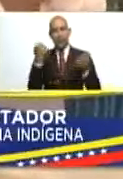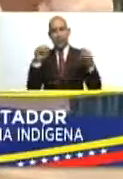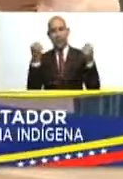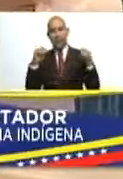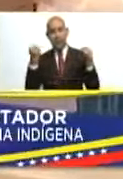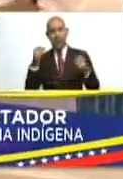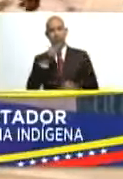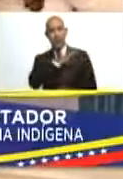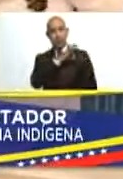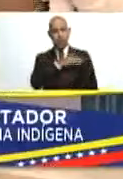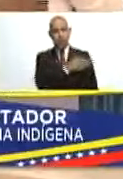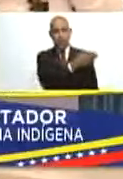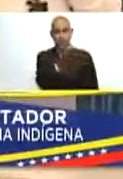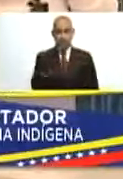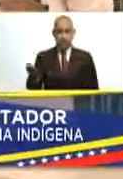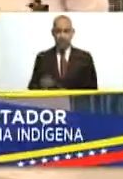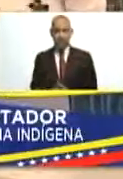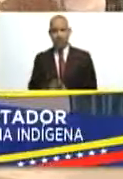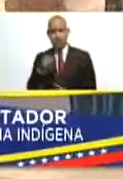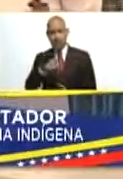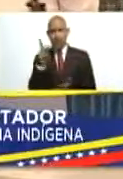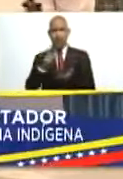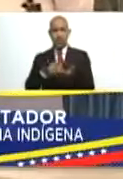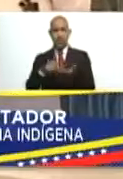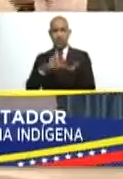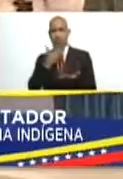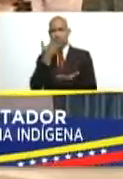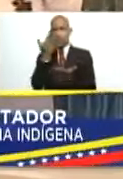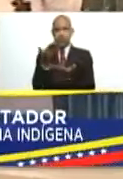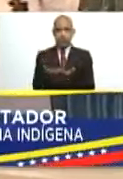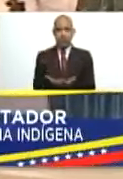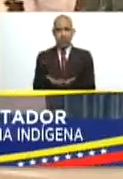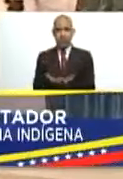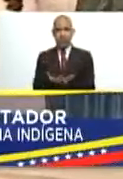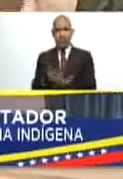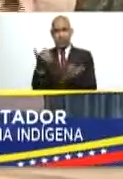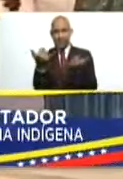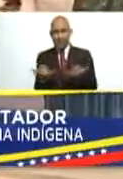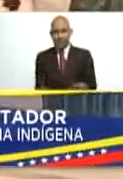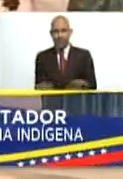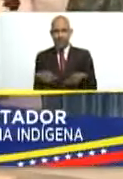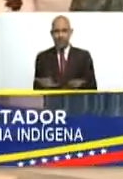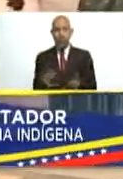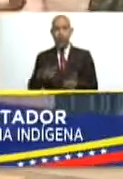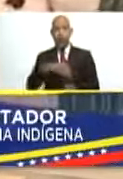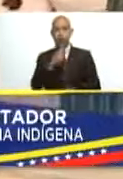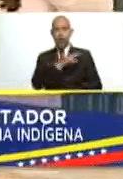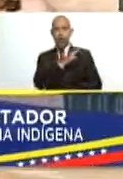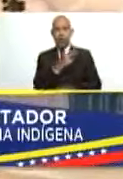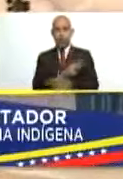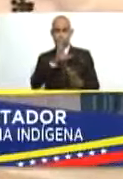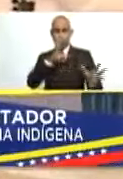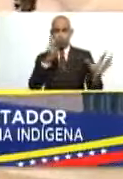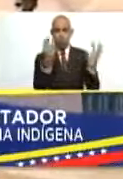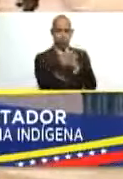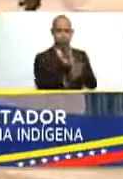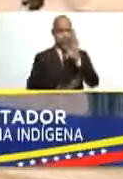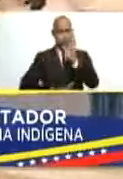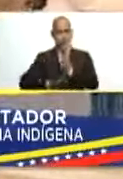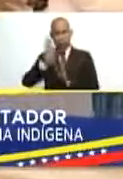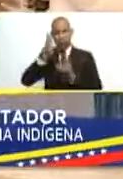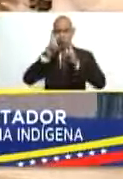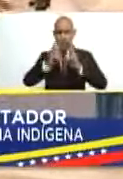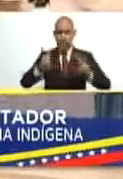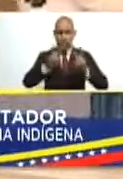sociedad mayoritaria. Y esto es parte de lo que nosotros debemos traerlo al presente y poderlo fortalecer desde la investigación.